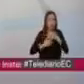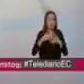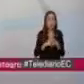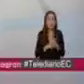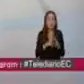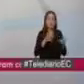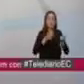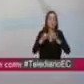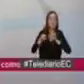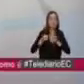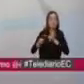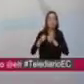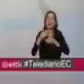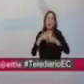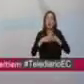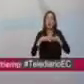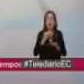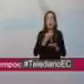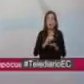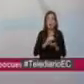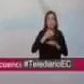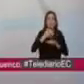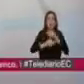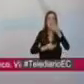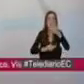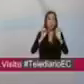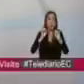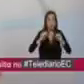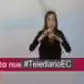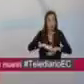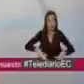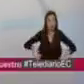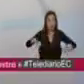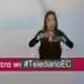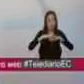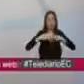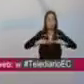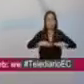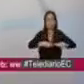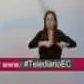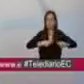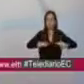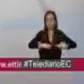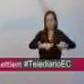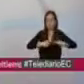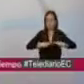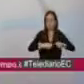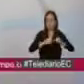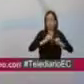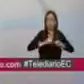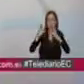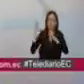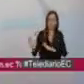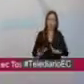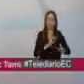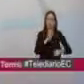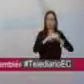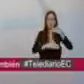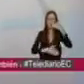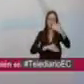partidas para que el cumplimiento de la ley puedan destinar recursos que por ejemplo eran de inversión a gasto corriente para soportar la operación en estos